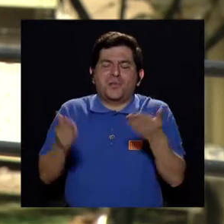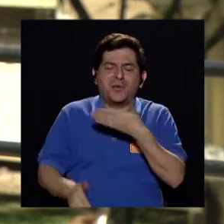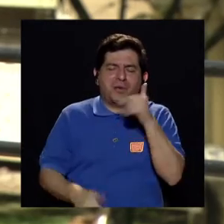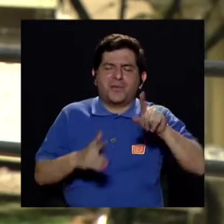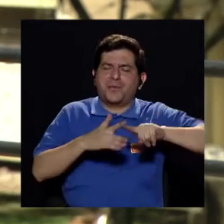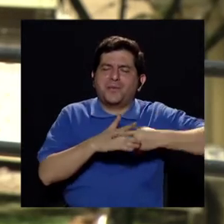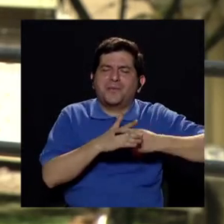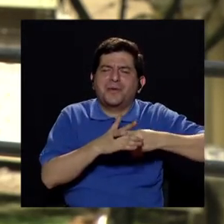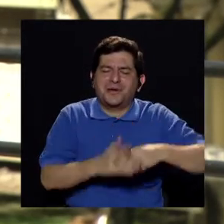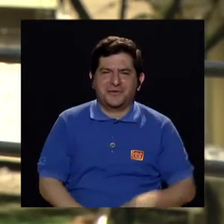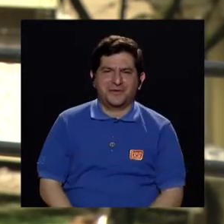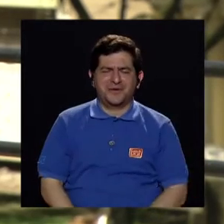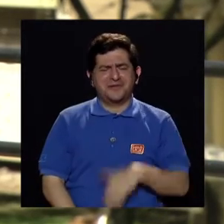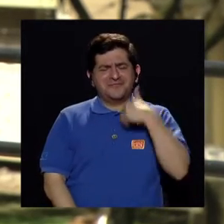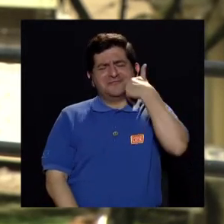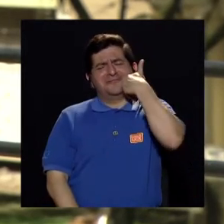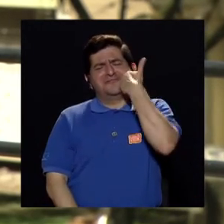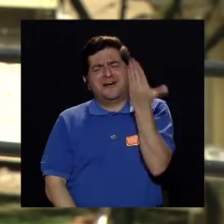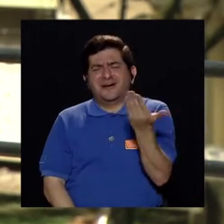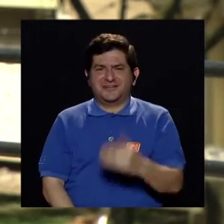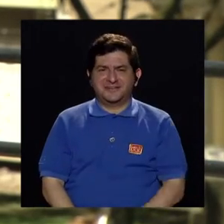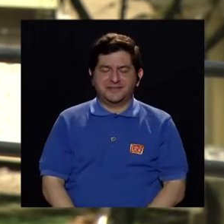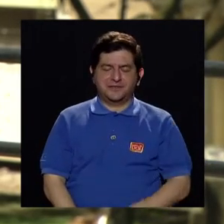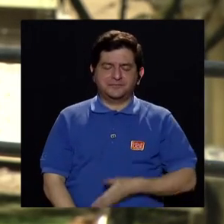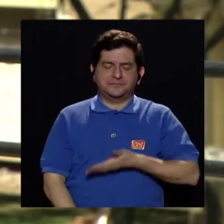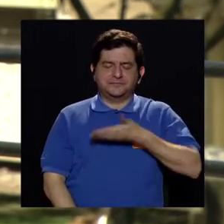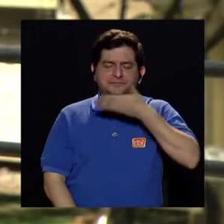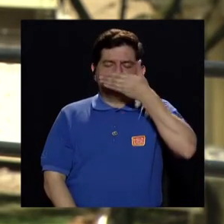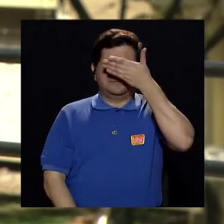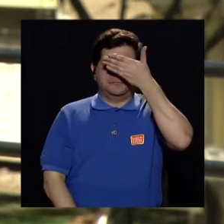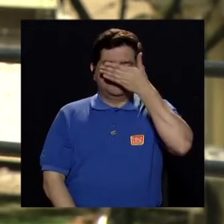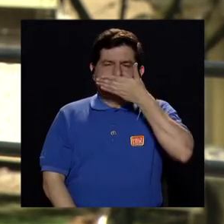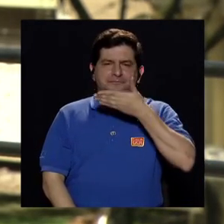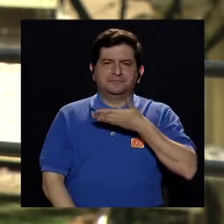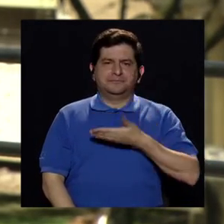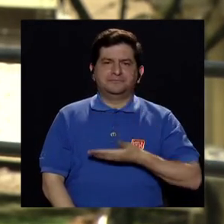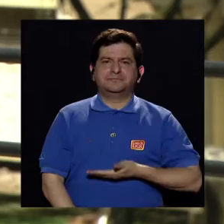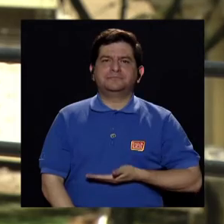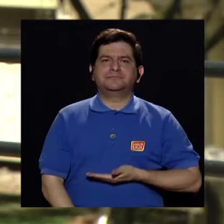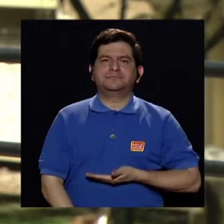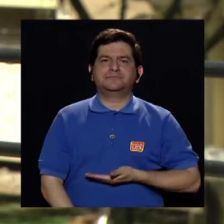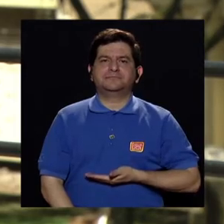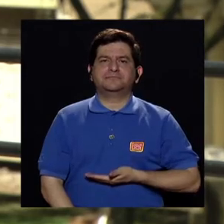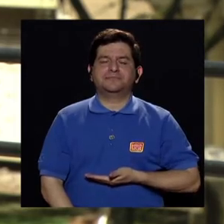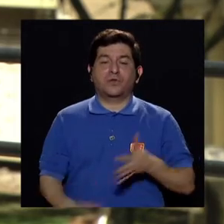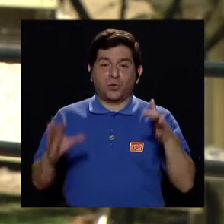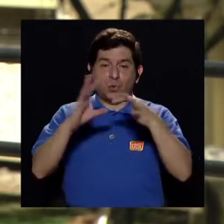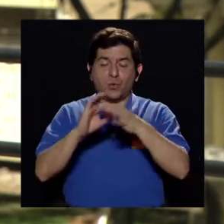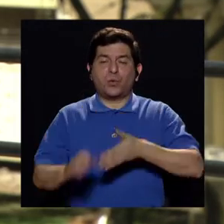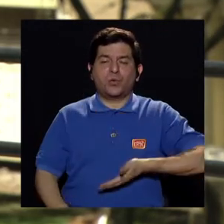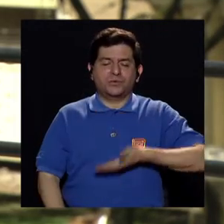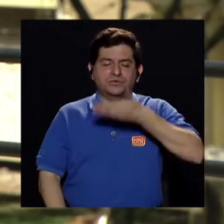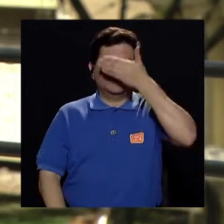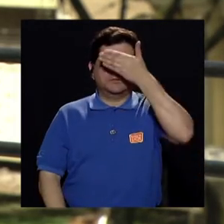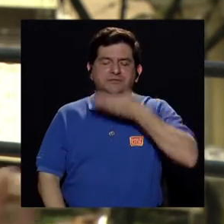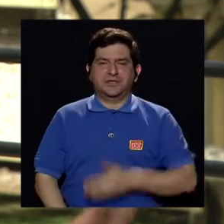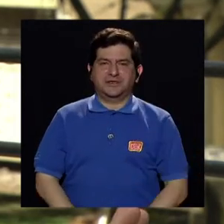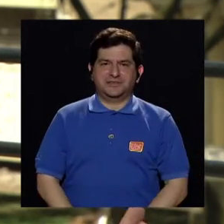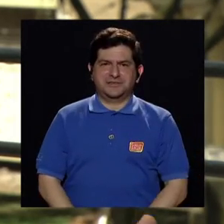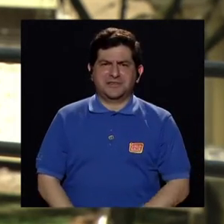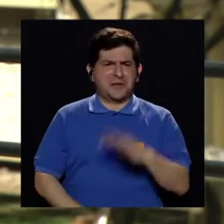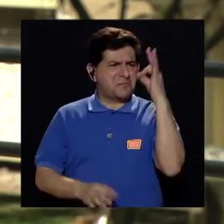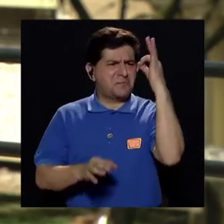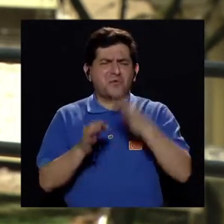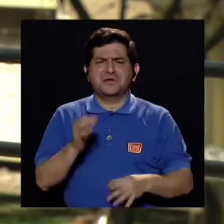mejor herramienta que hay es facilísima, es respirar. Conectarse con la respiración. En este momento